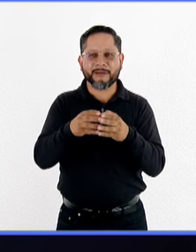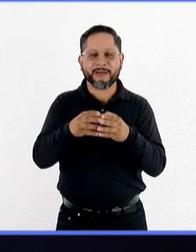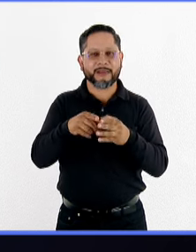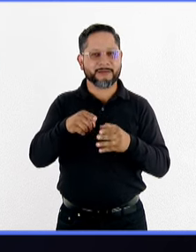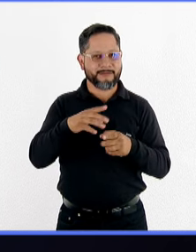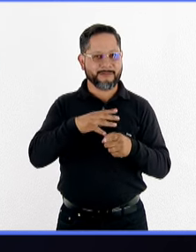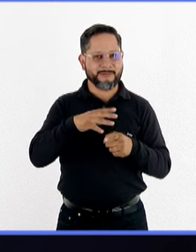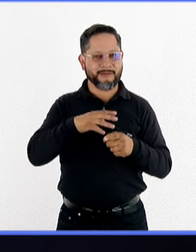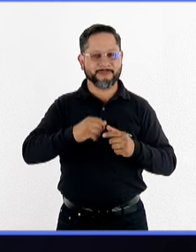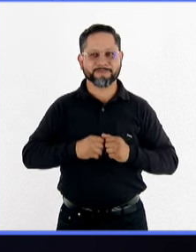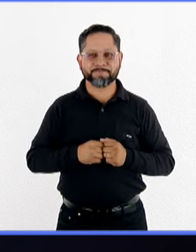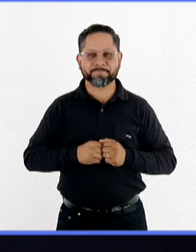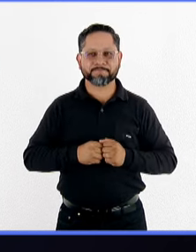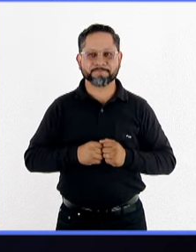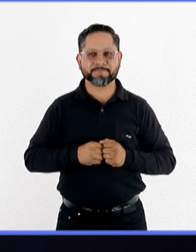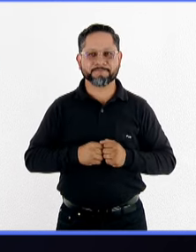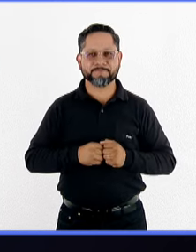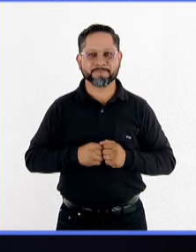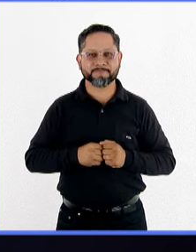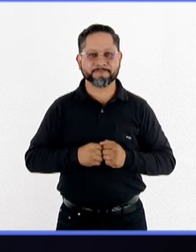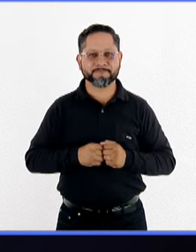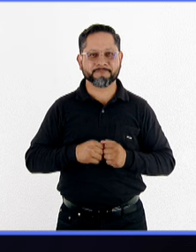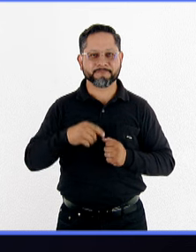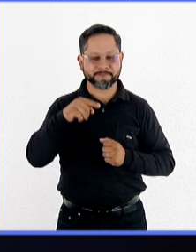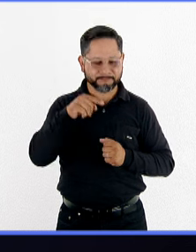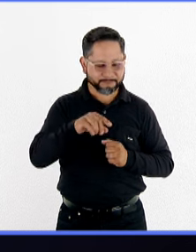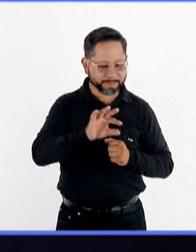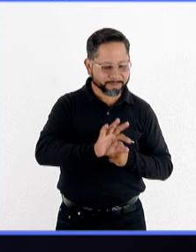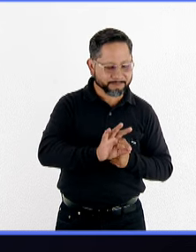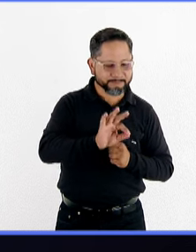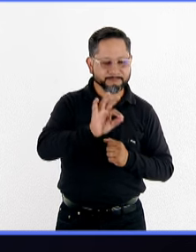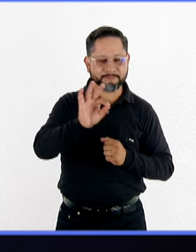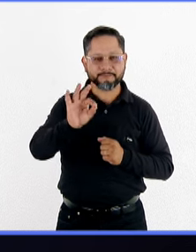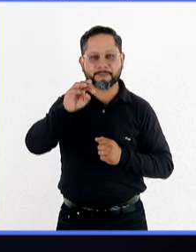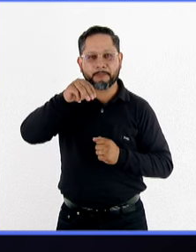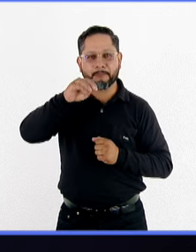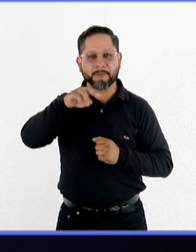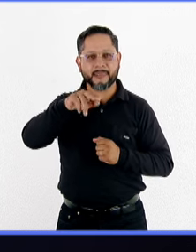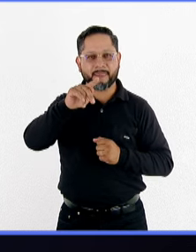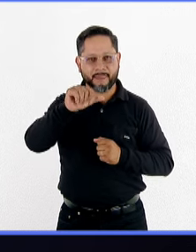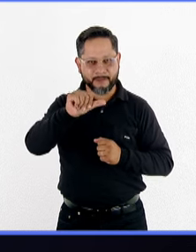Aquí está, con una hojita de menta.